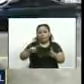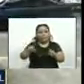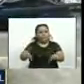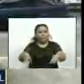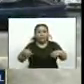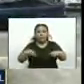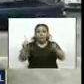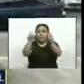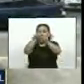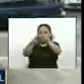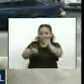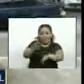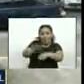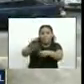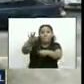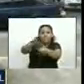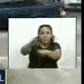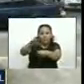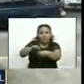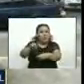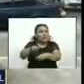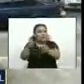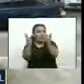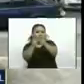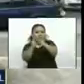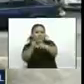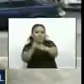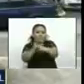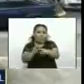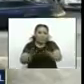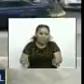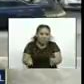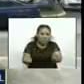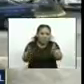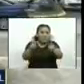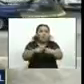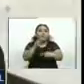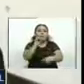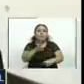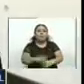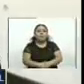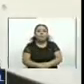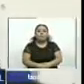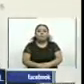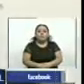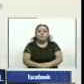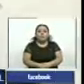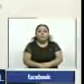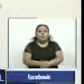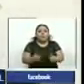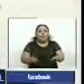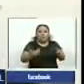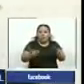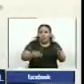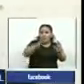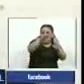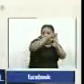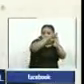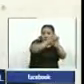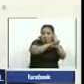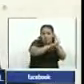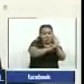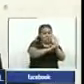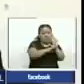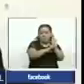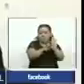electrónico y todas las reformas impulsadas por la mayoría opositora en la Asamblea. Entonces, con una agenda como esa, no